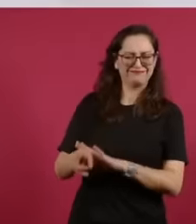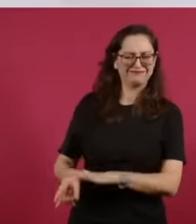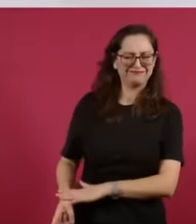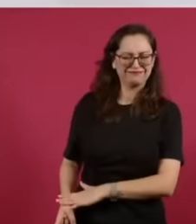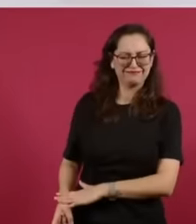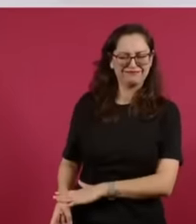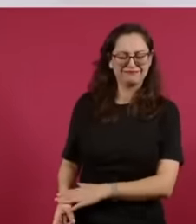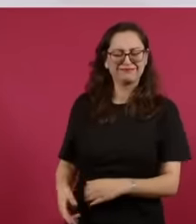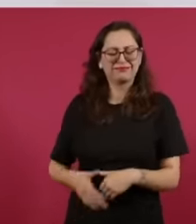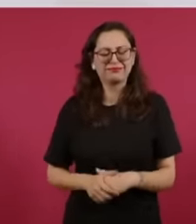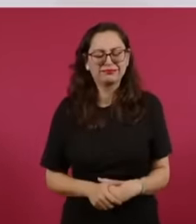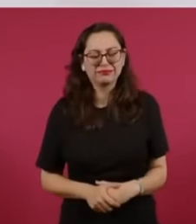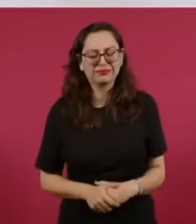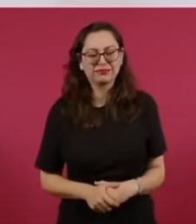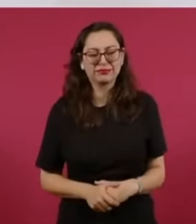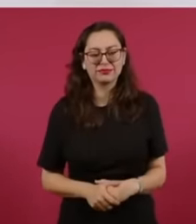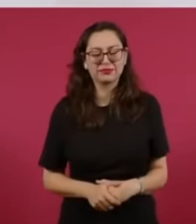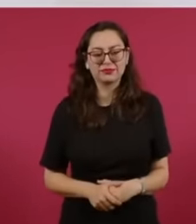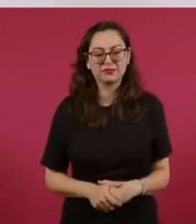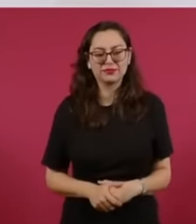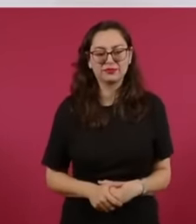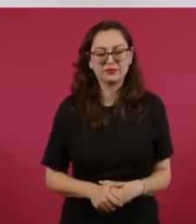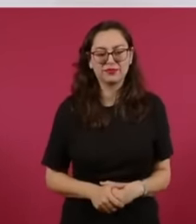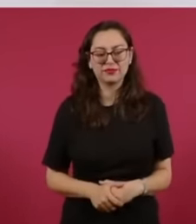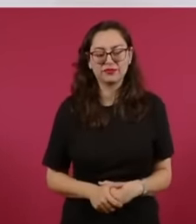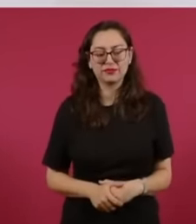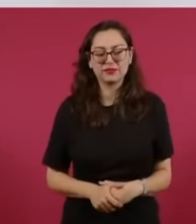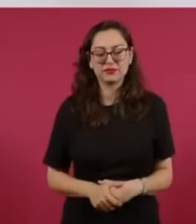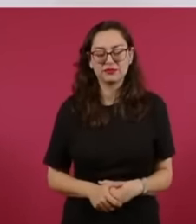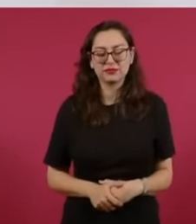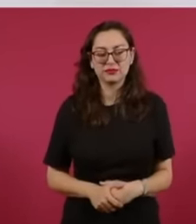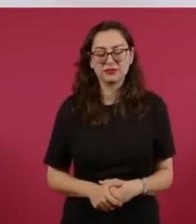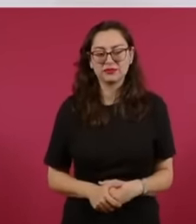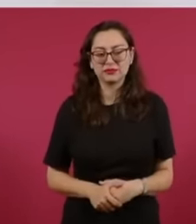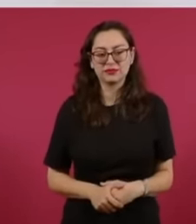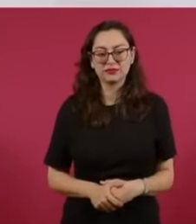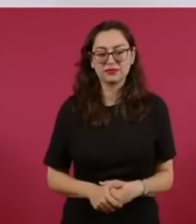¿Y quién establece los límites?